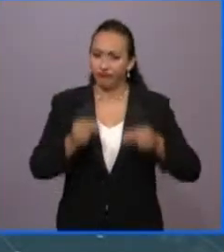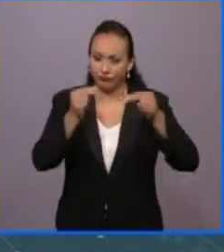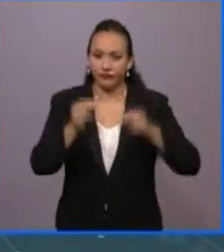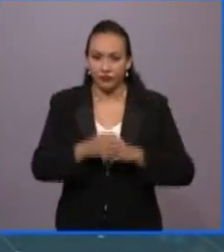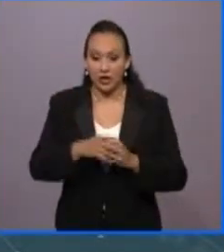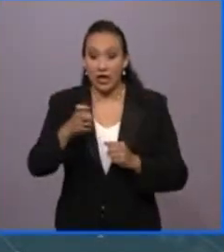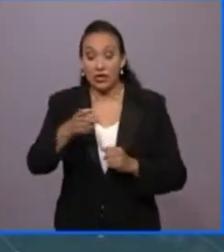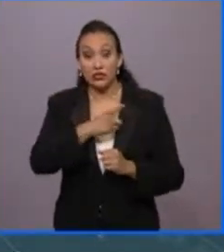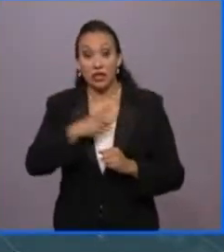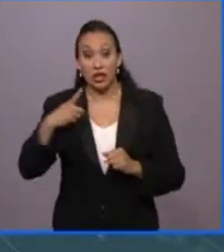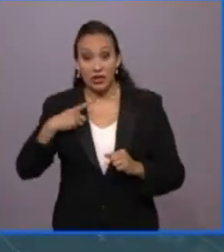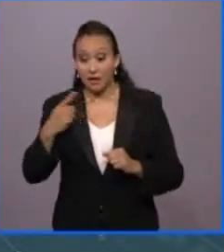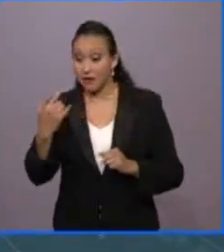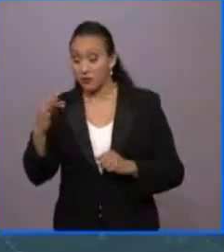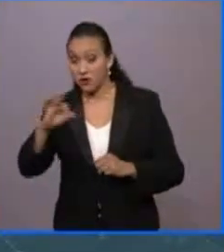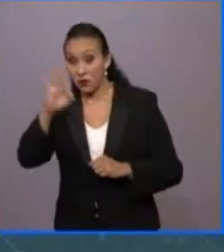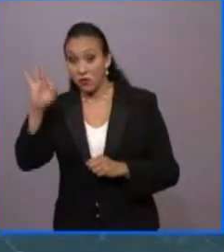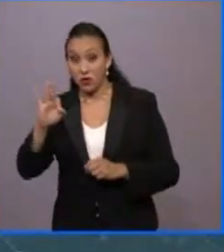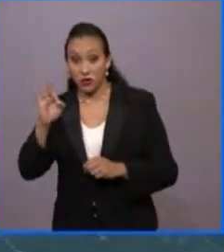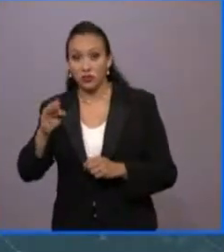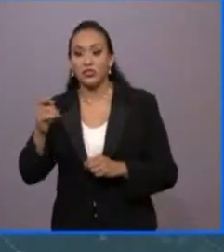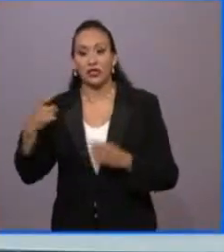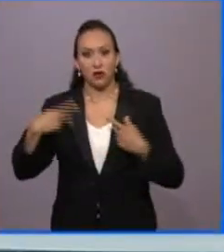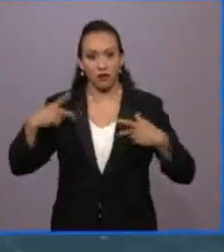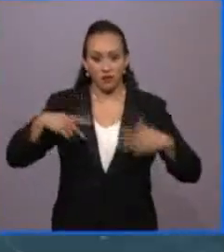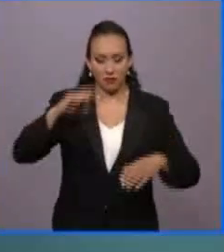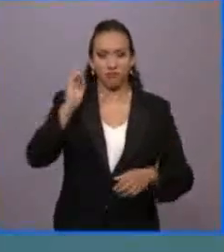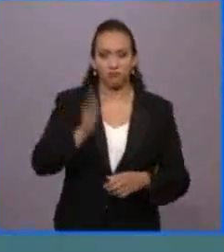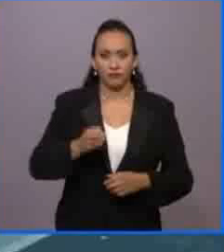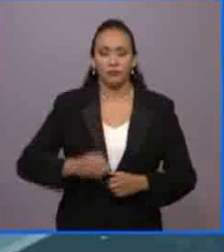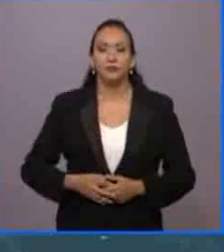ser aprobados por más del 50% de acreedores.